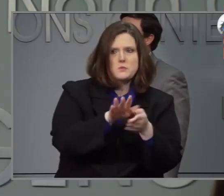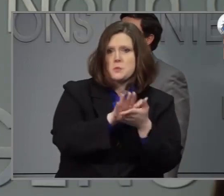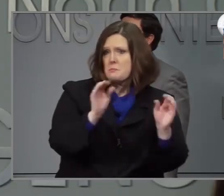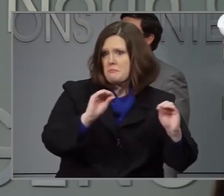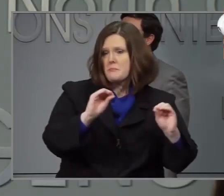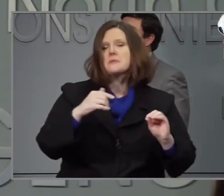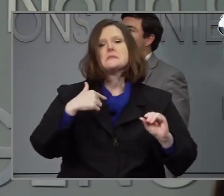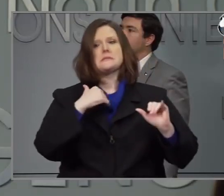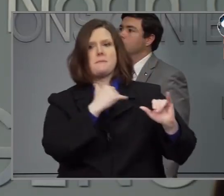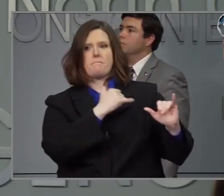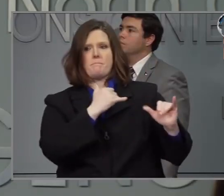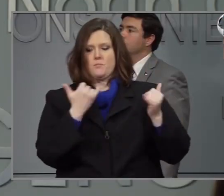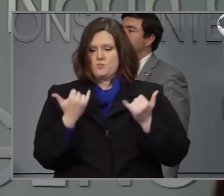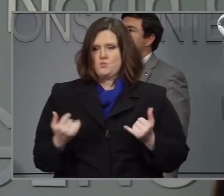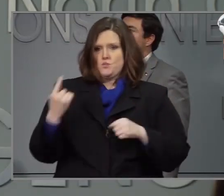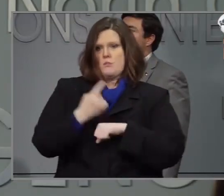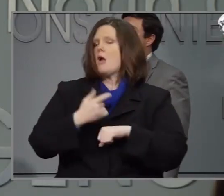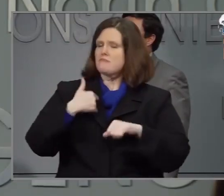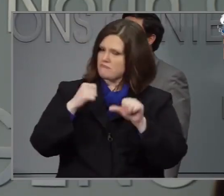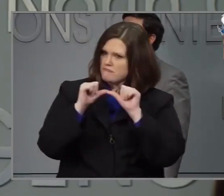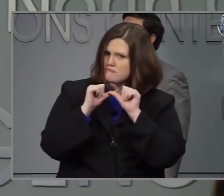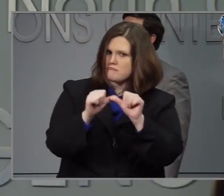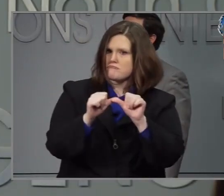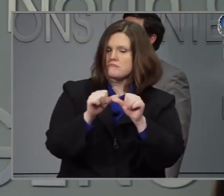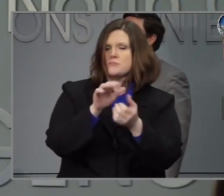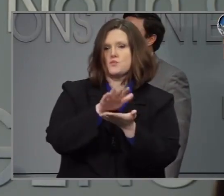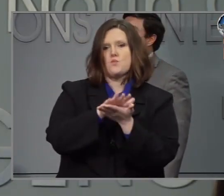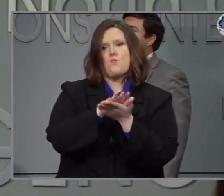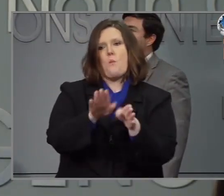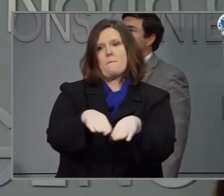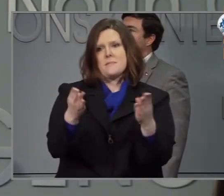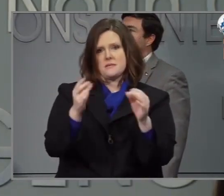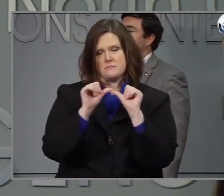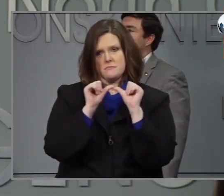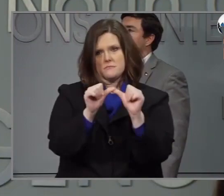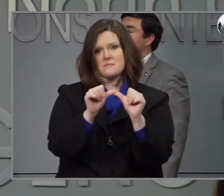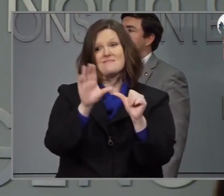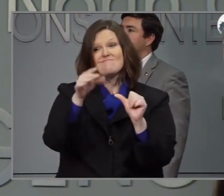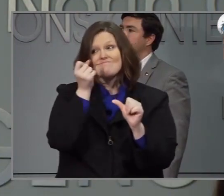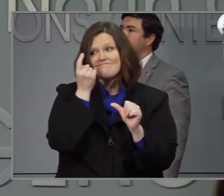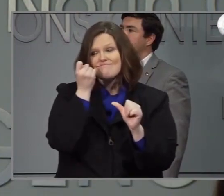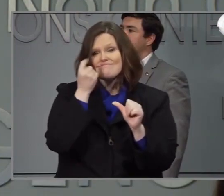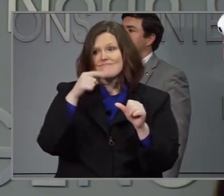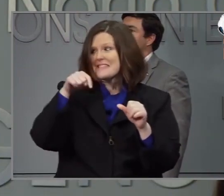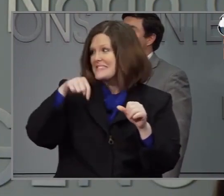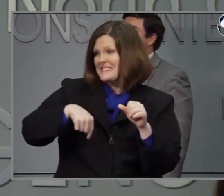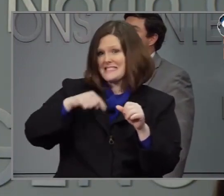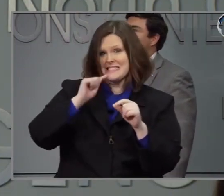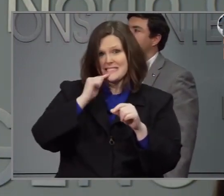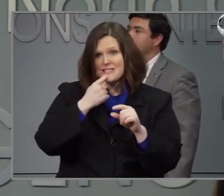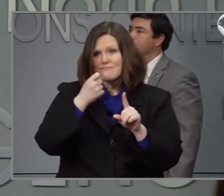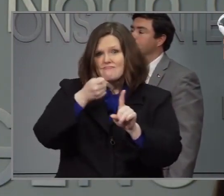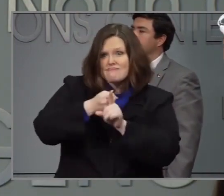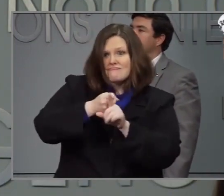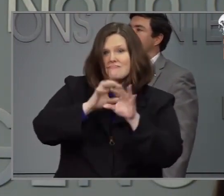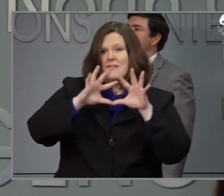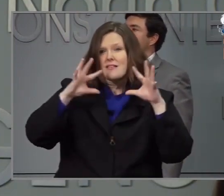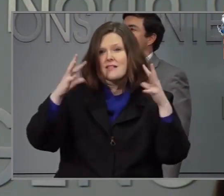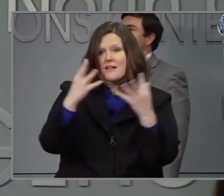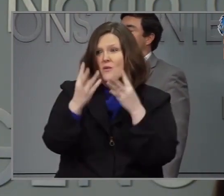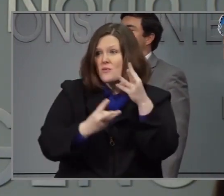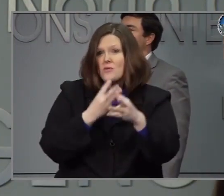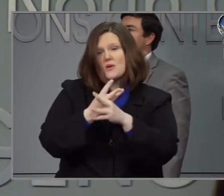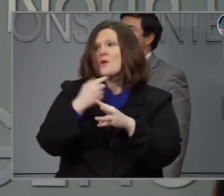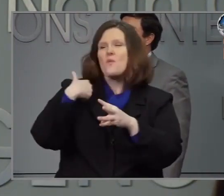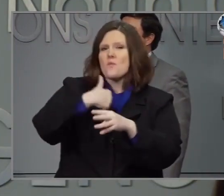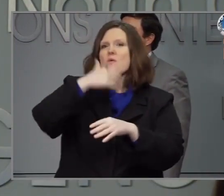puertas a pesar de los grandes desafíos bajo este mismo espíritu de ese logro nuestro listo para darme por vencido